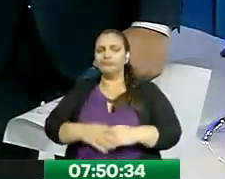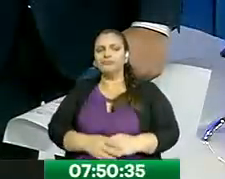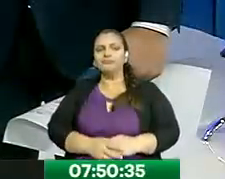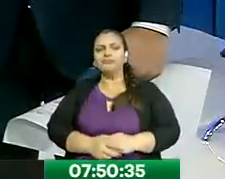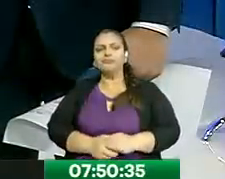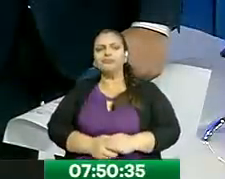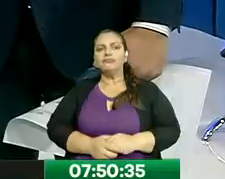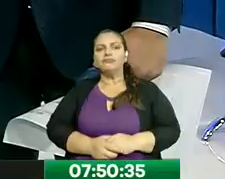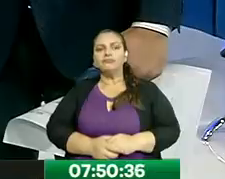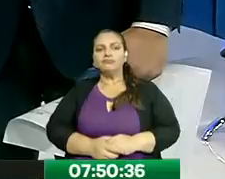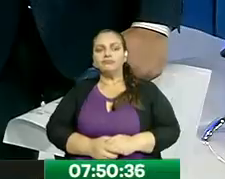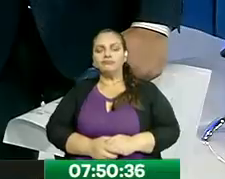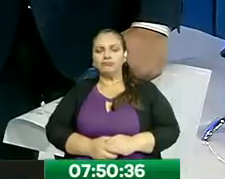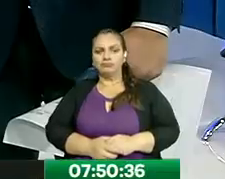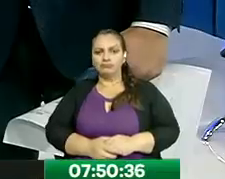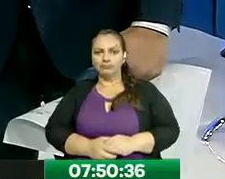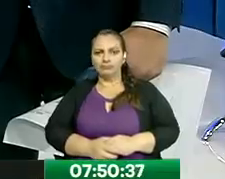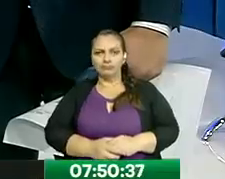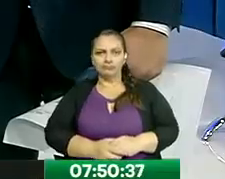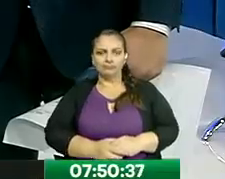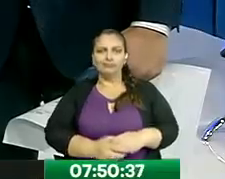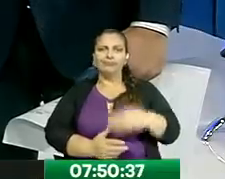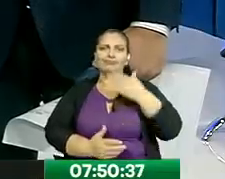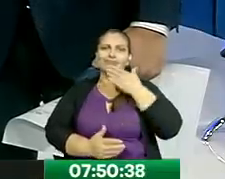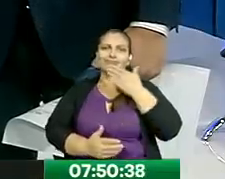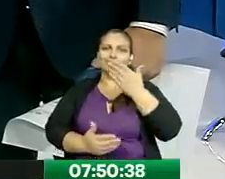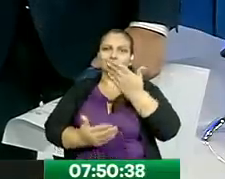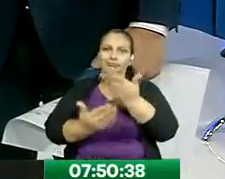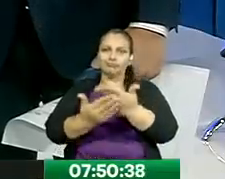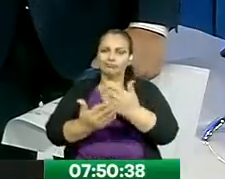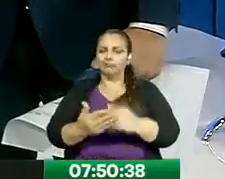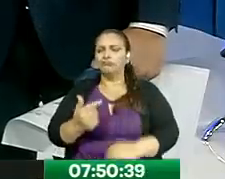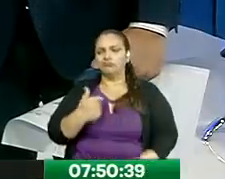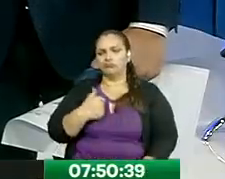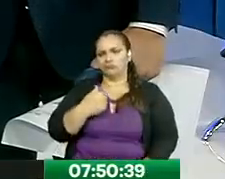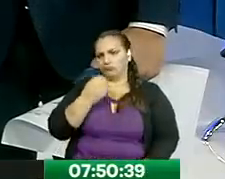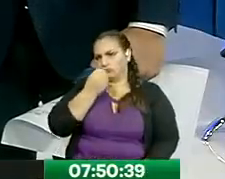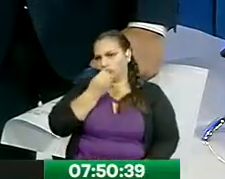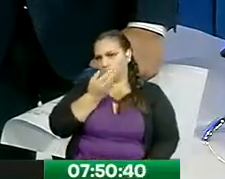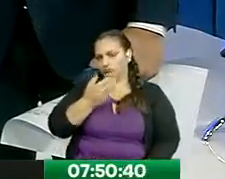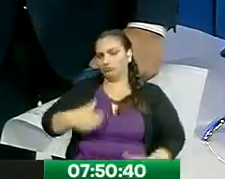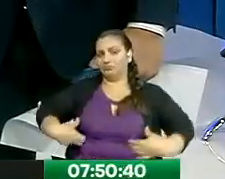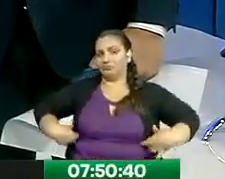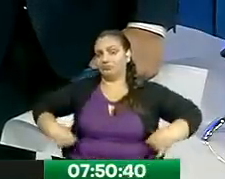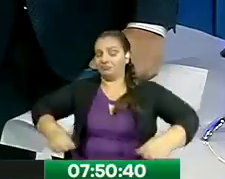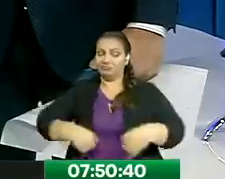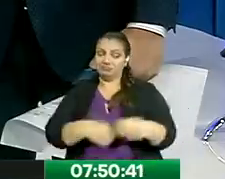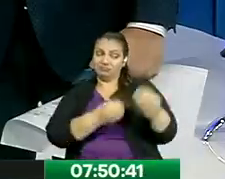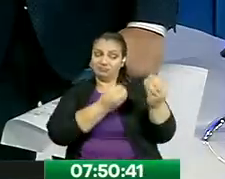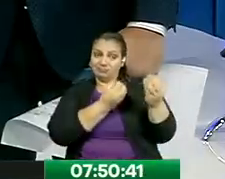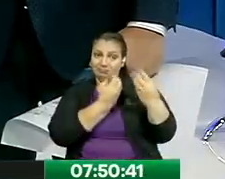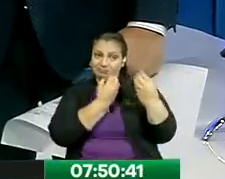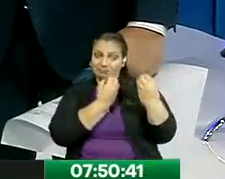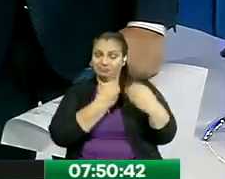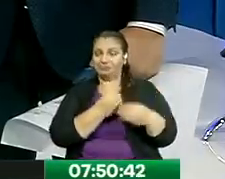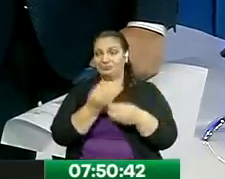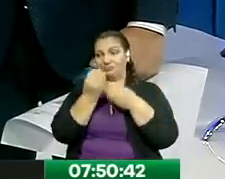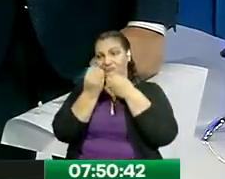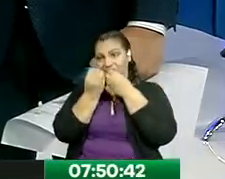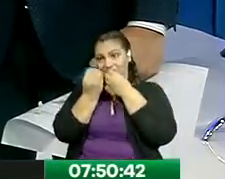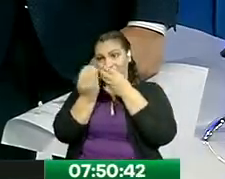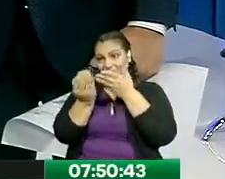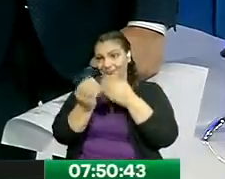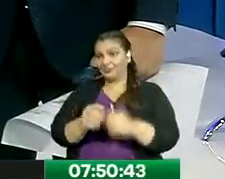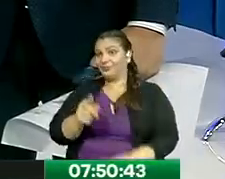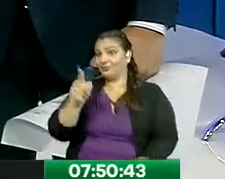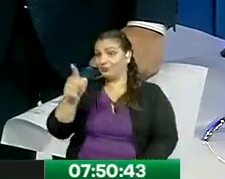información adelante muchas gracias jose solamente un detalle me contaron por allí que te ha prestas a irte a